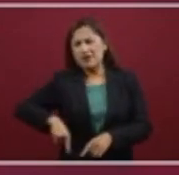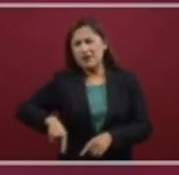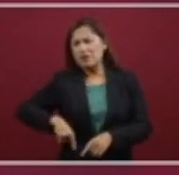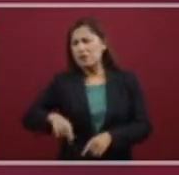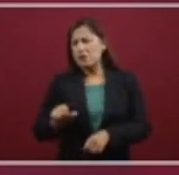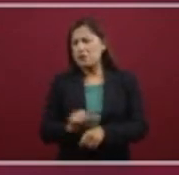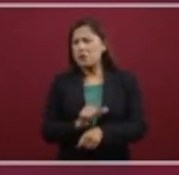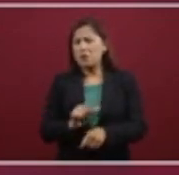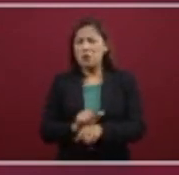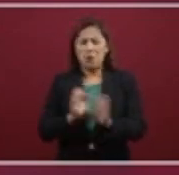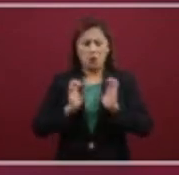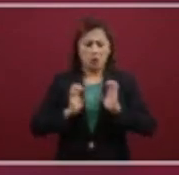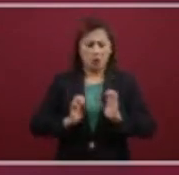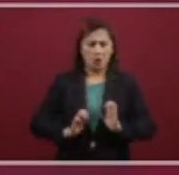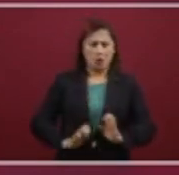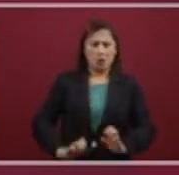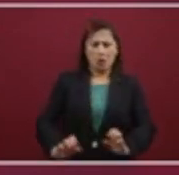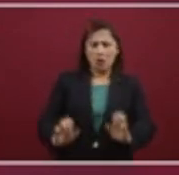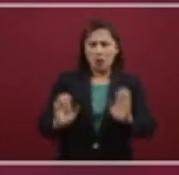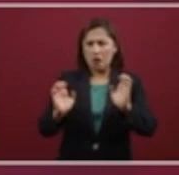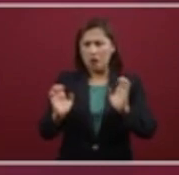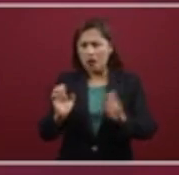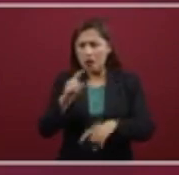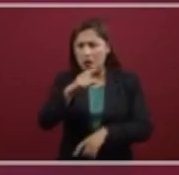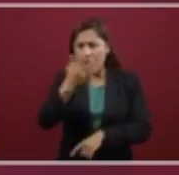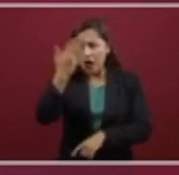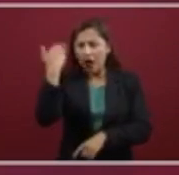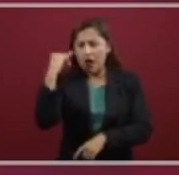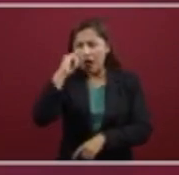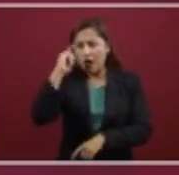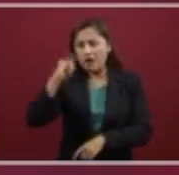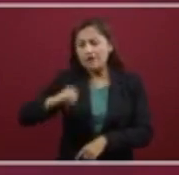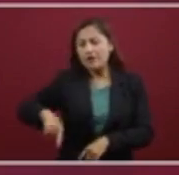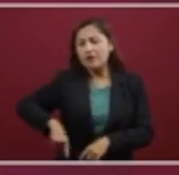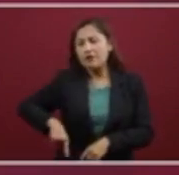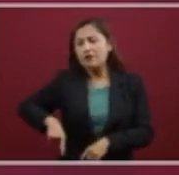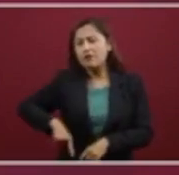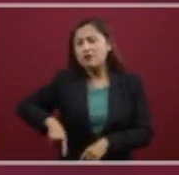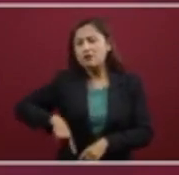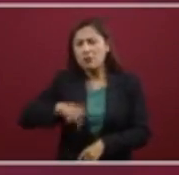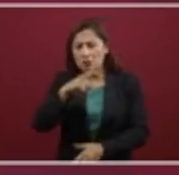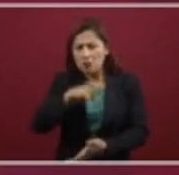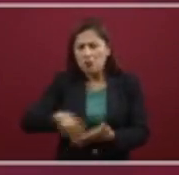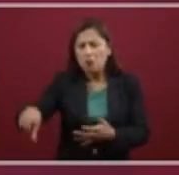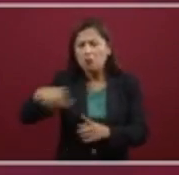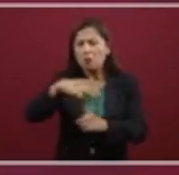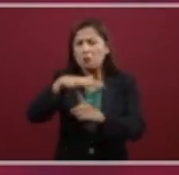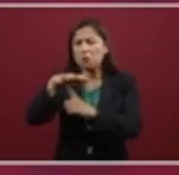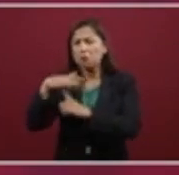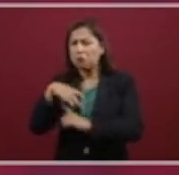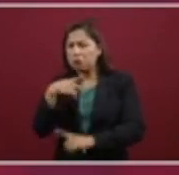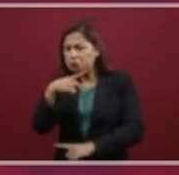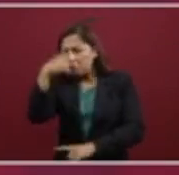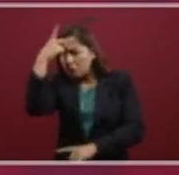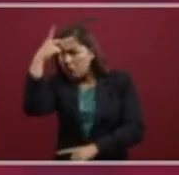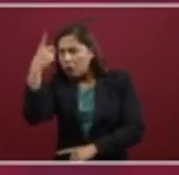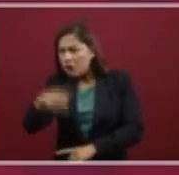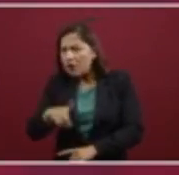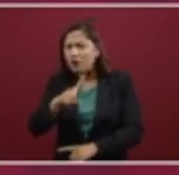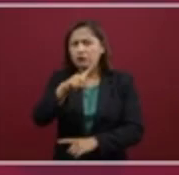lujo, si cuando usted fue jefe de gobierno se compró un helicóptero, se compró un